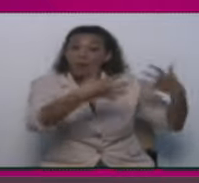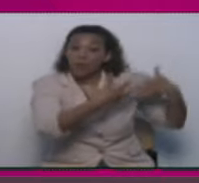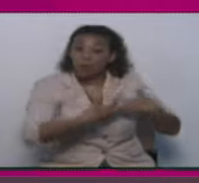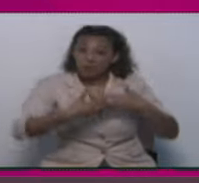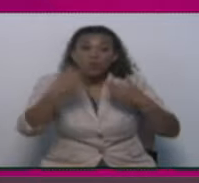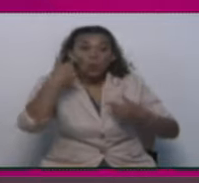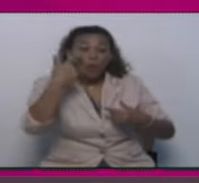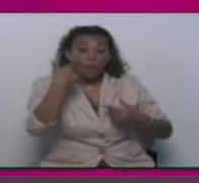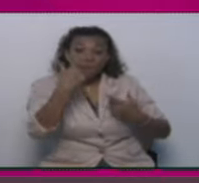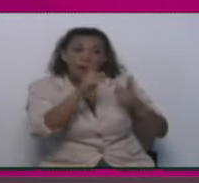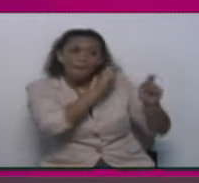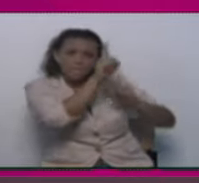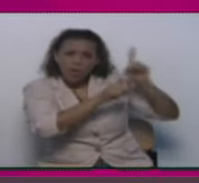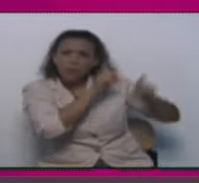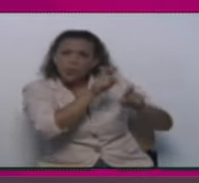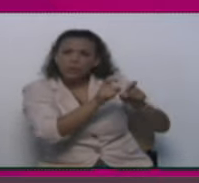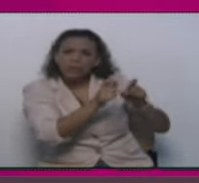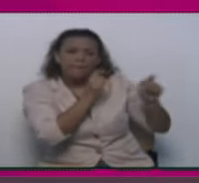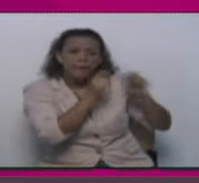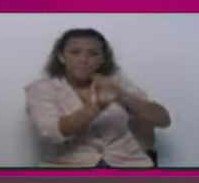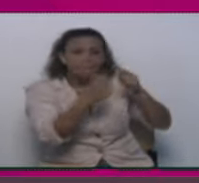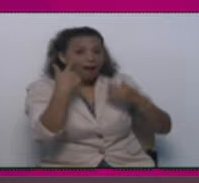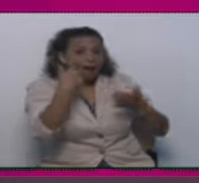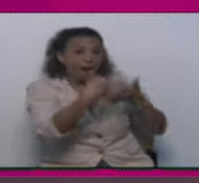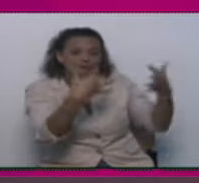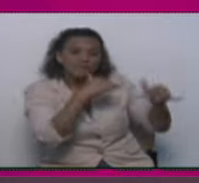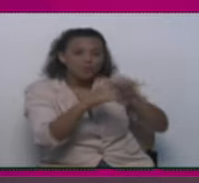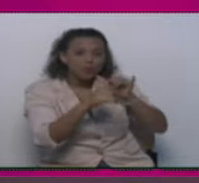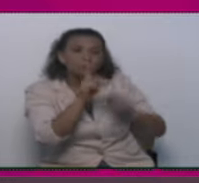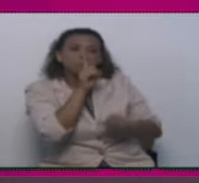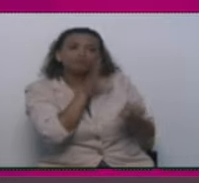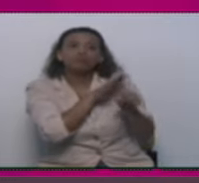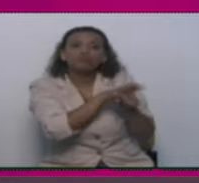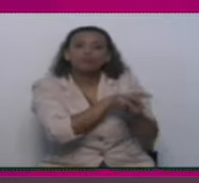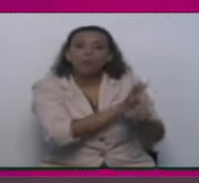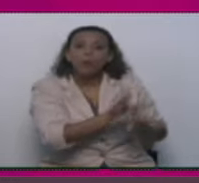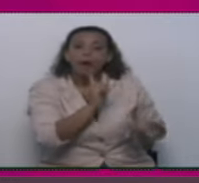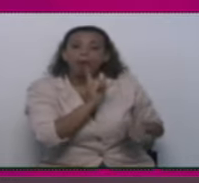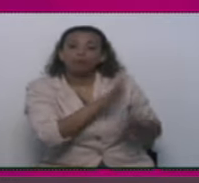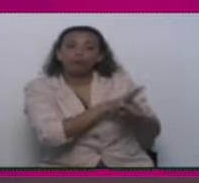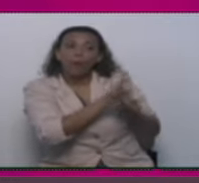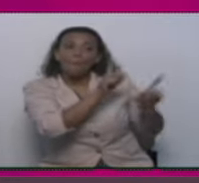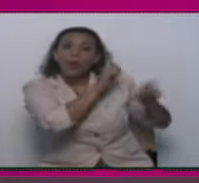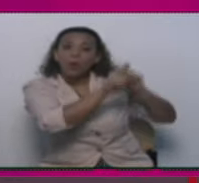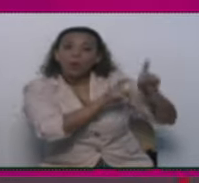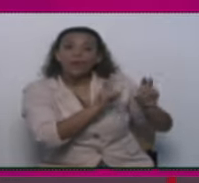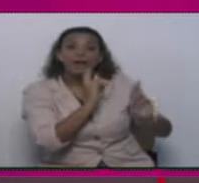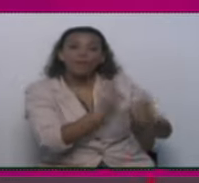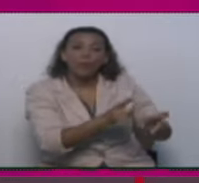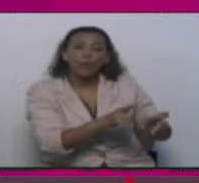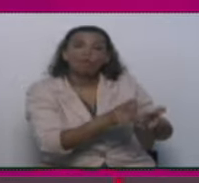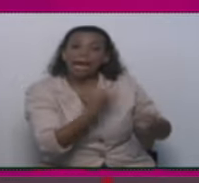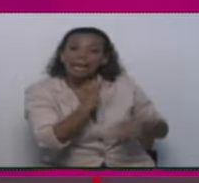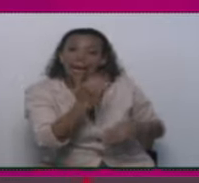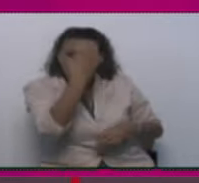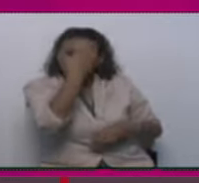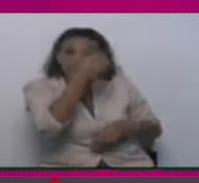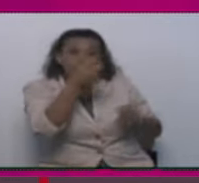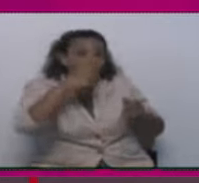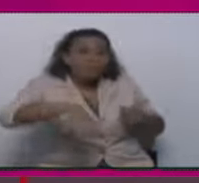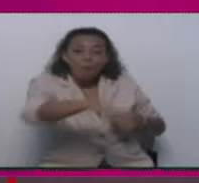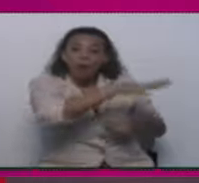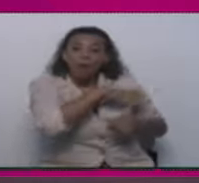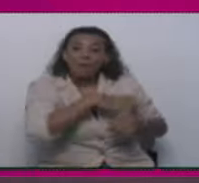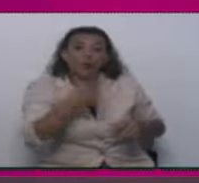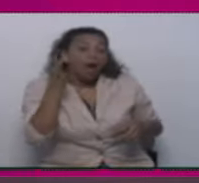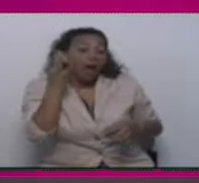visto encuestas que a veces tú sabes que ocultan, encuestas que ocultan, que saben que el pueblo, sobre todo